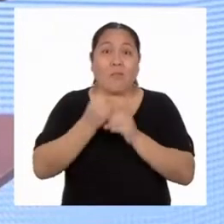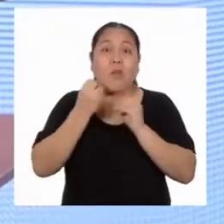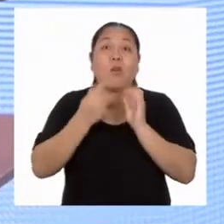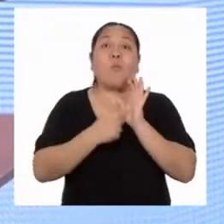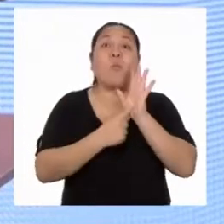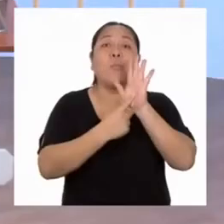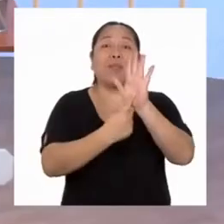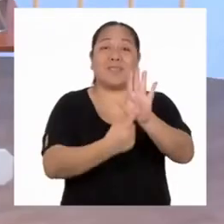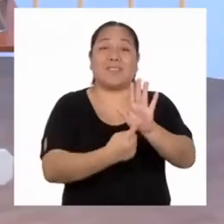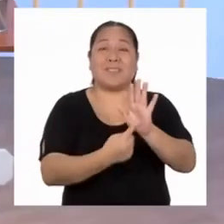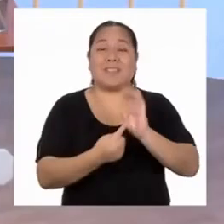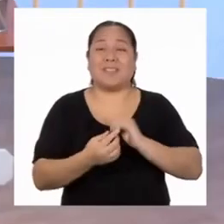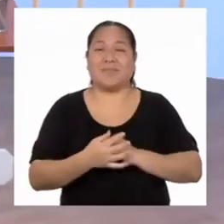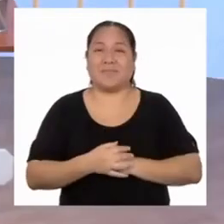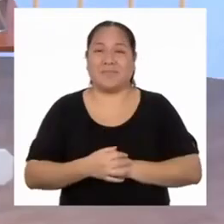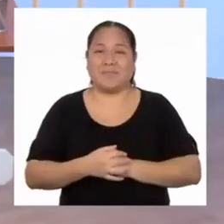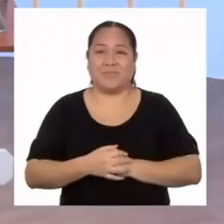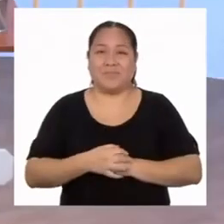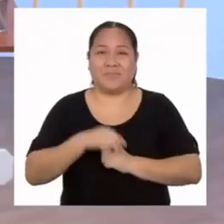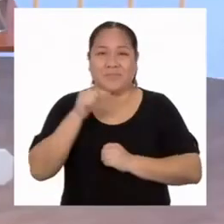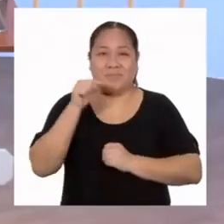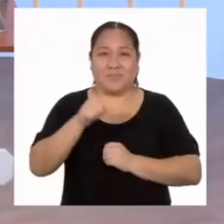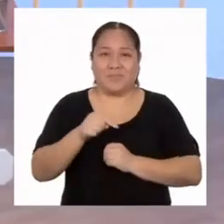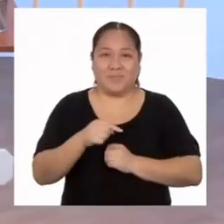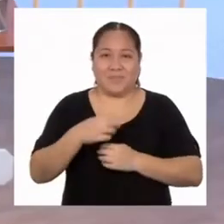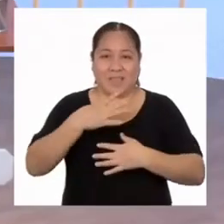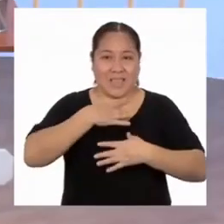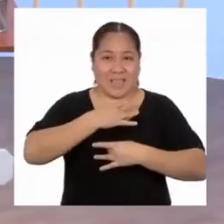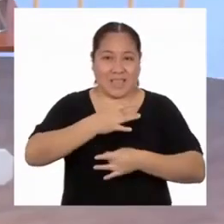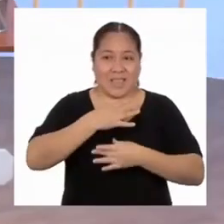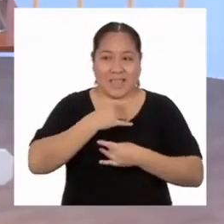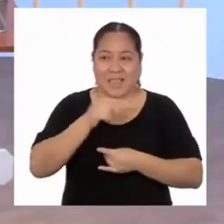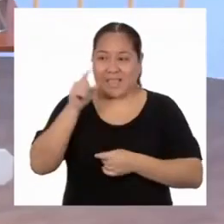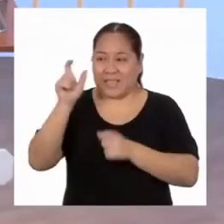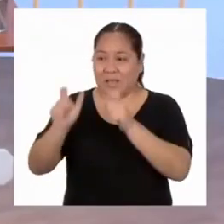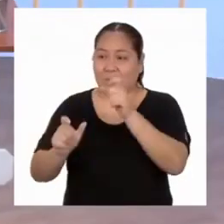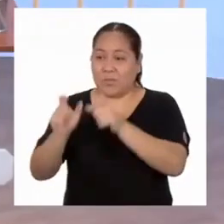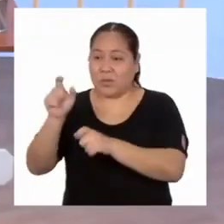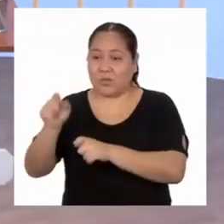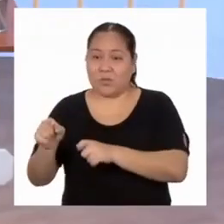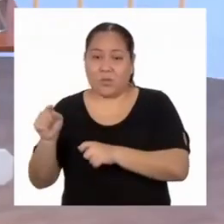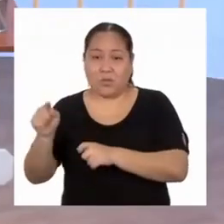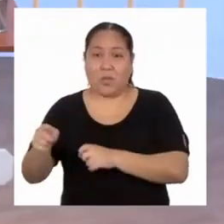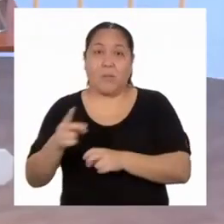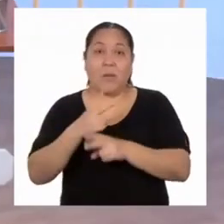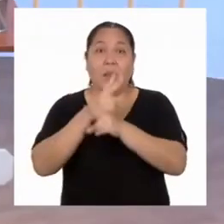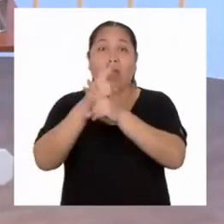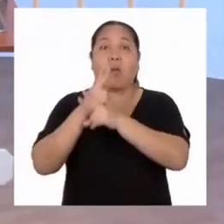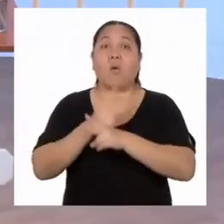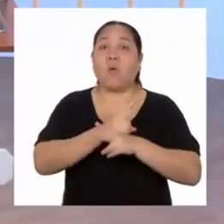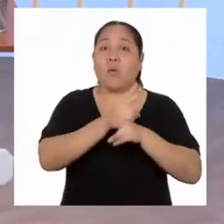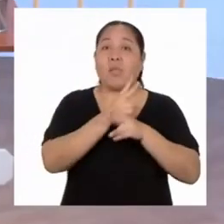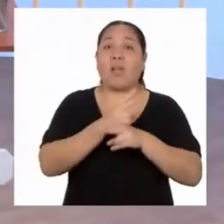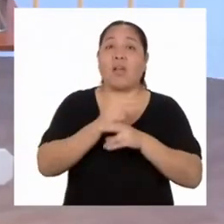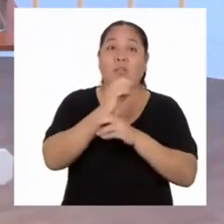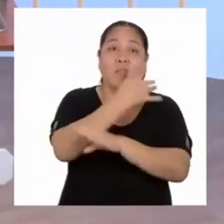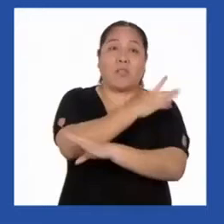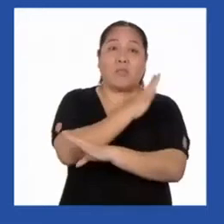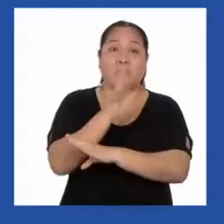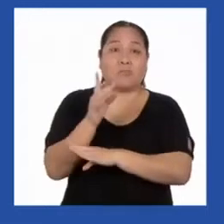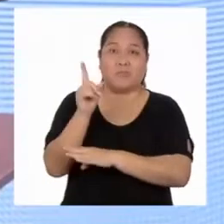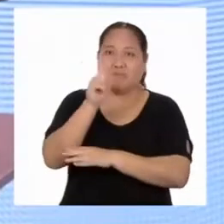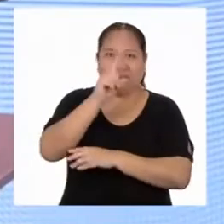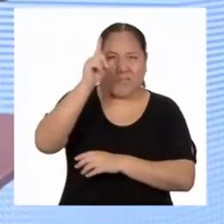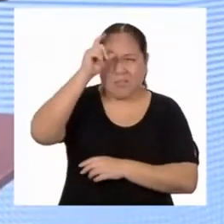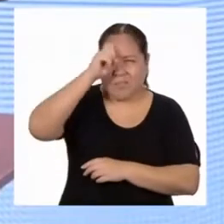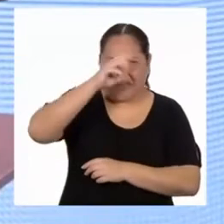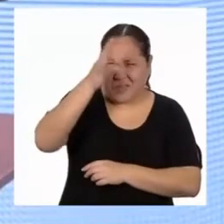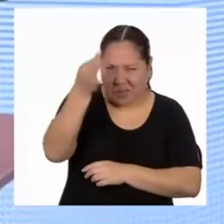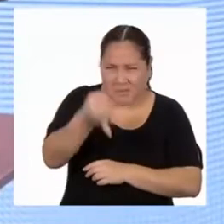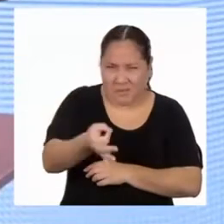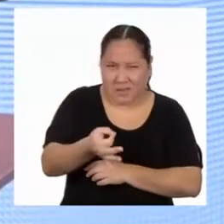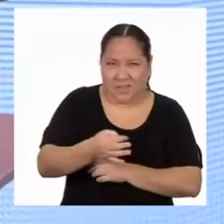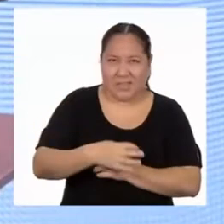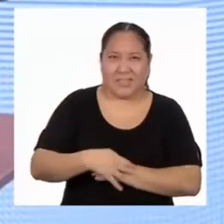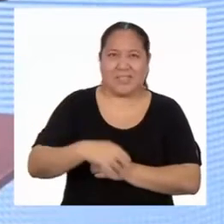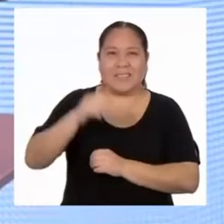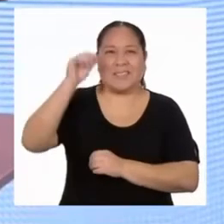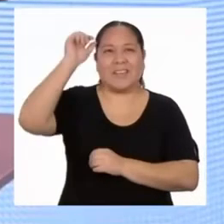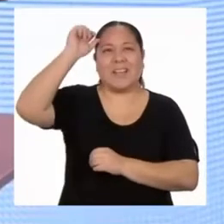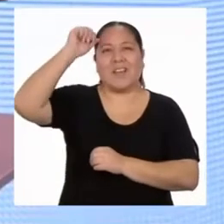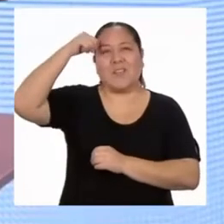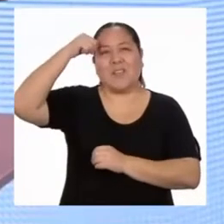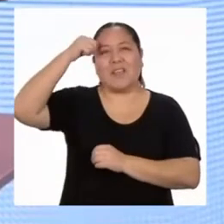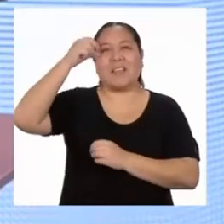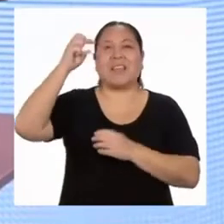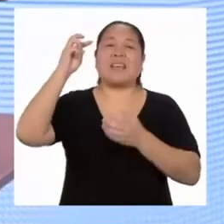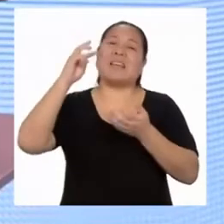presentar, fomentando interés en el público por el tema del cuidado de los bosques. No fue difícil, ¿cierto? Recuerden que es